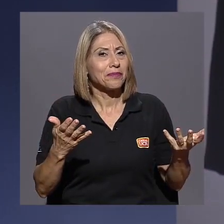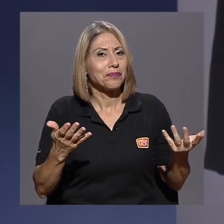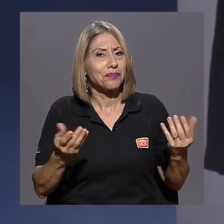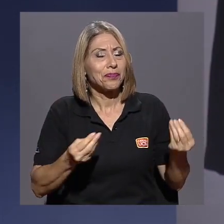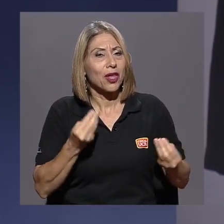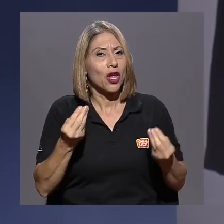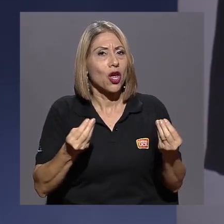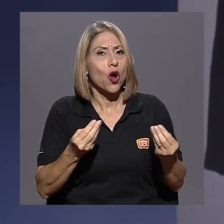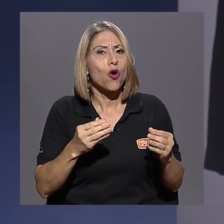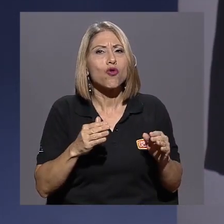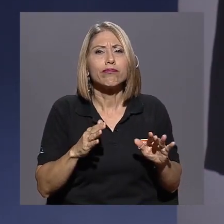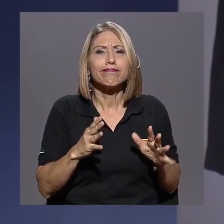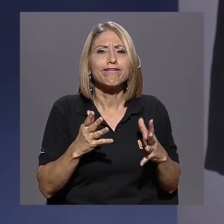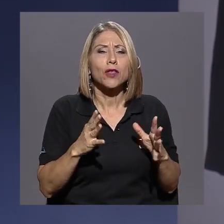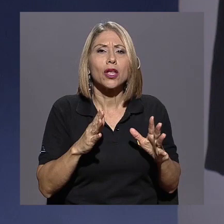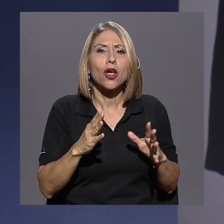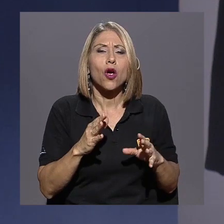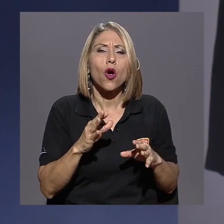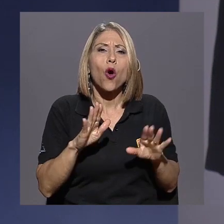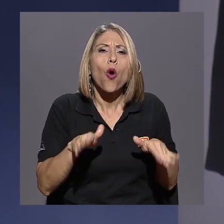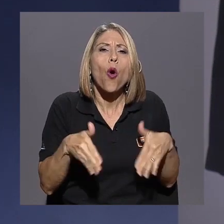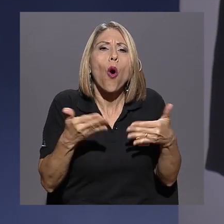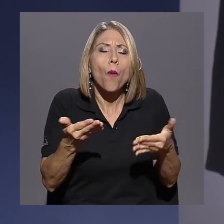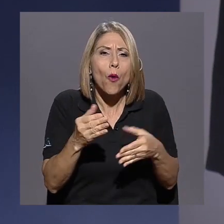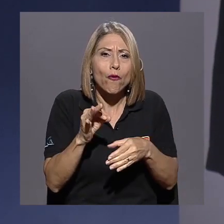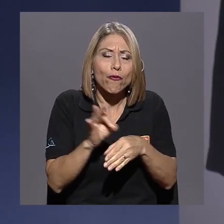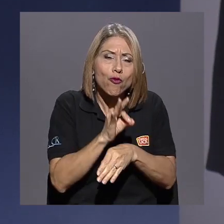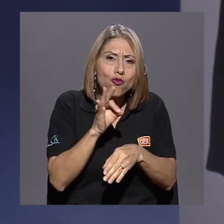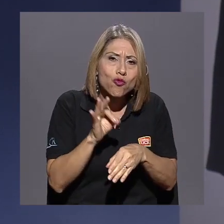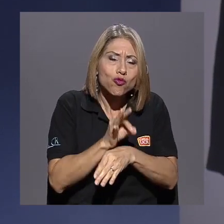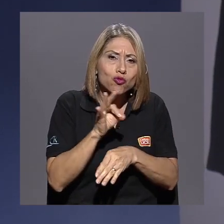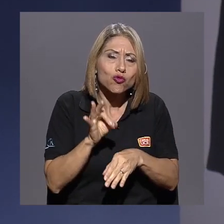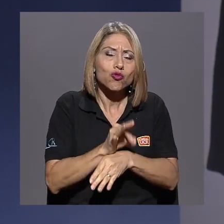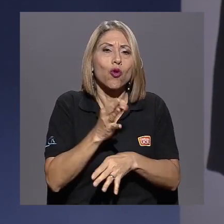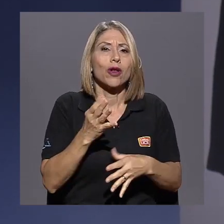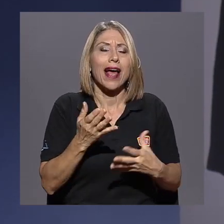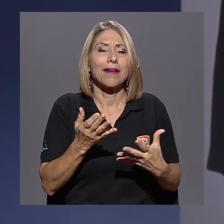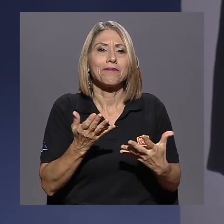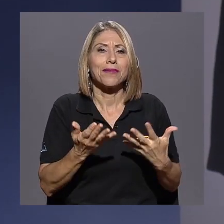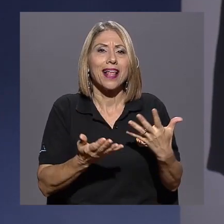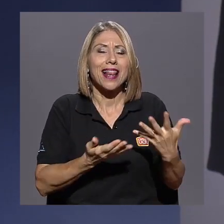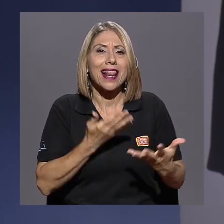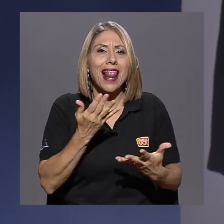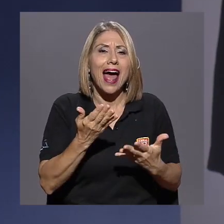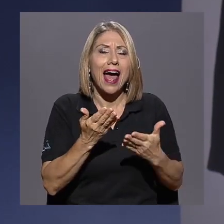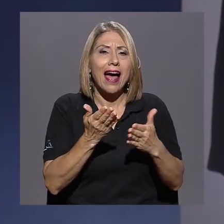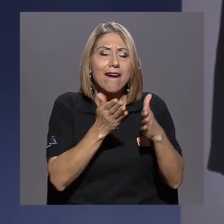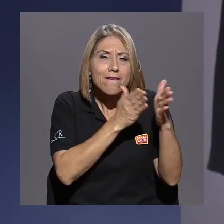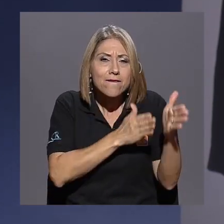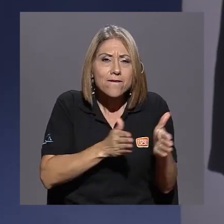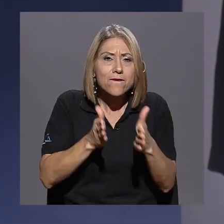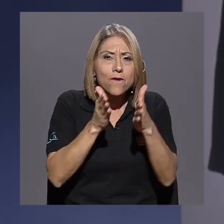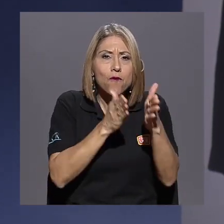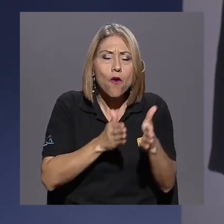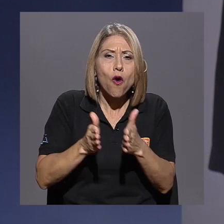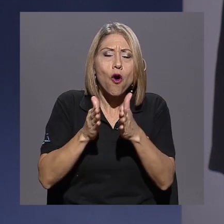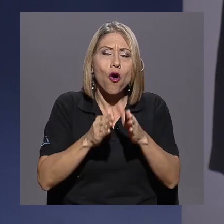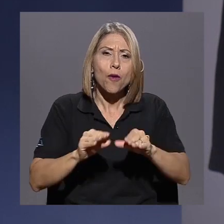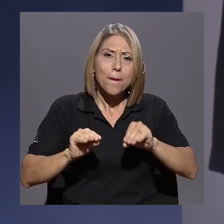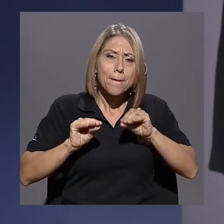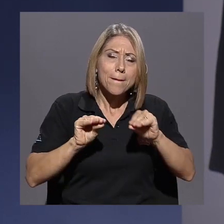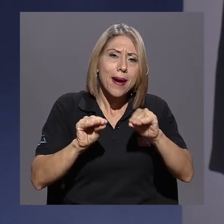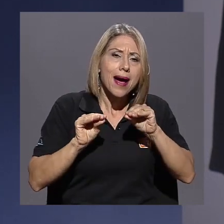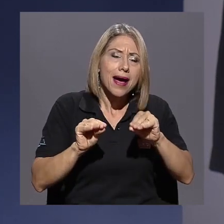cómo funciona digamos la formación verdad que esto nos